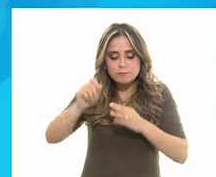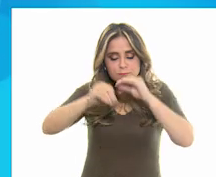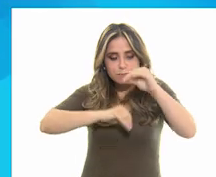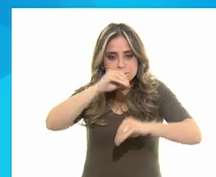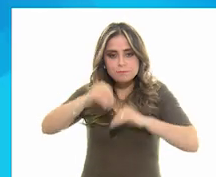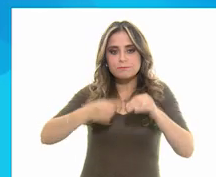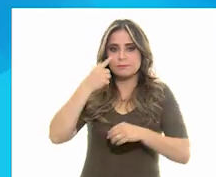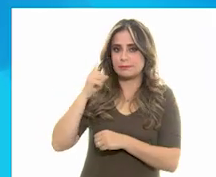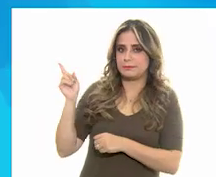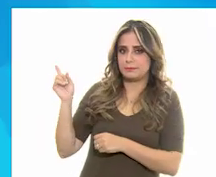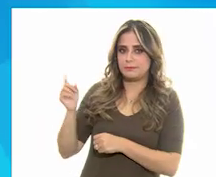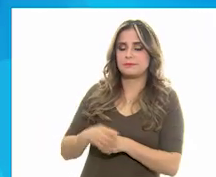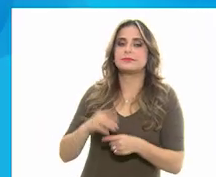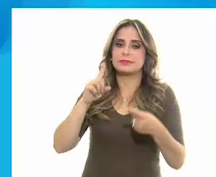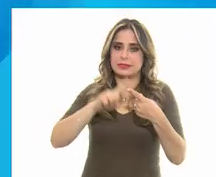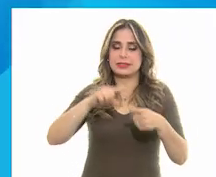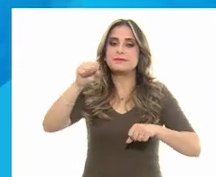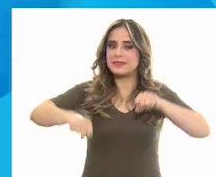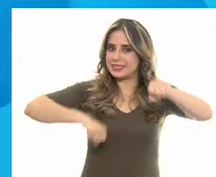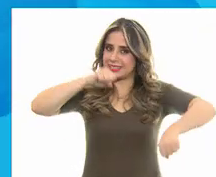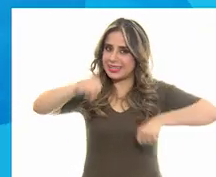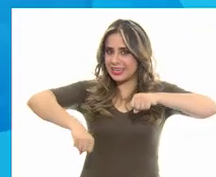primero vamos a ver el de la bicicleta.